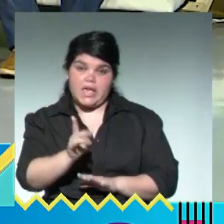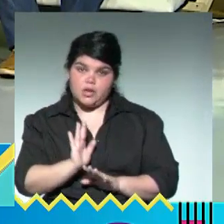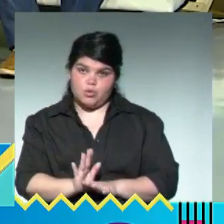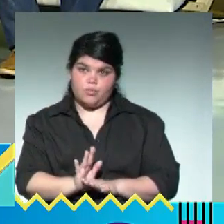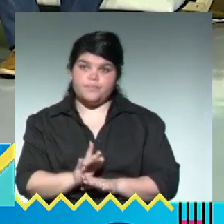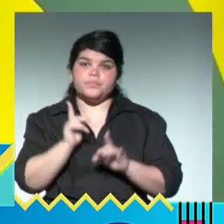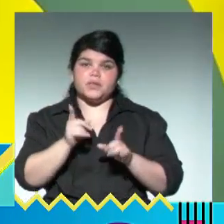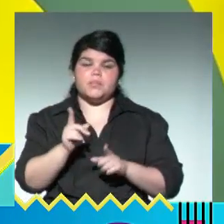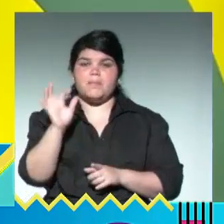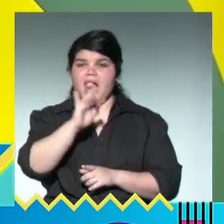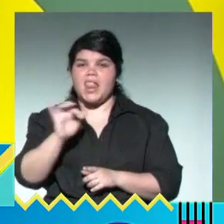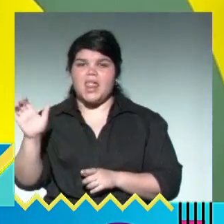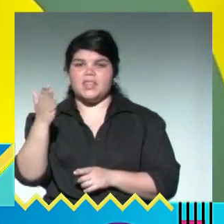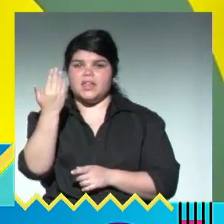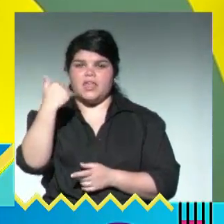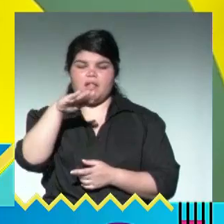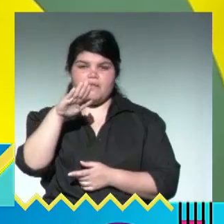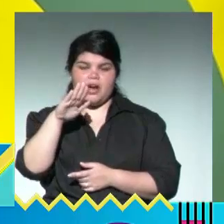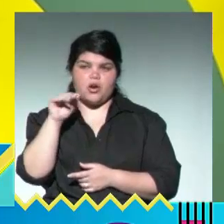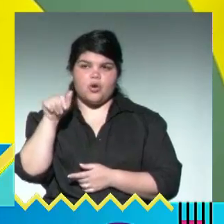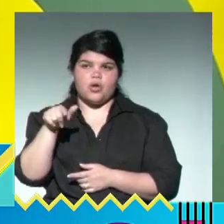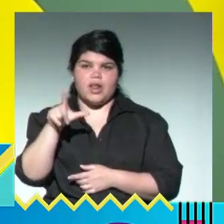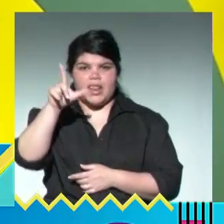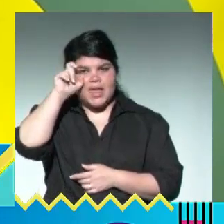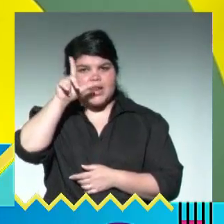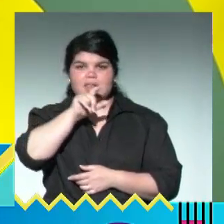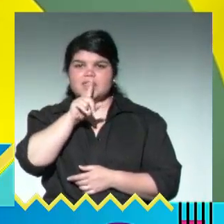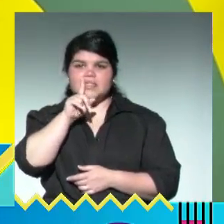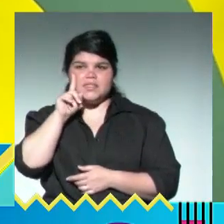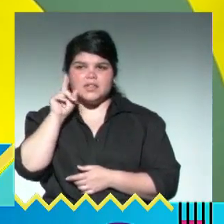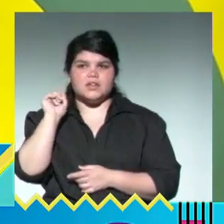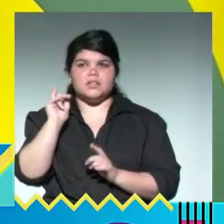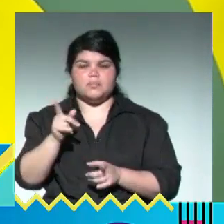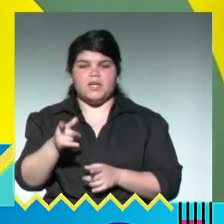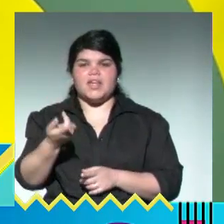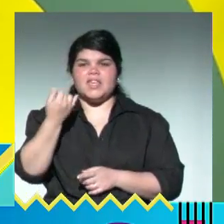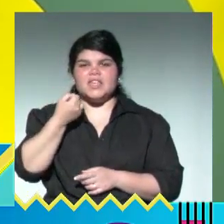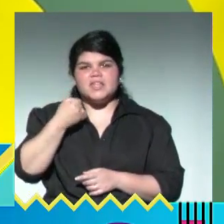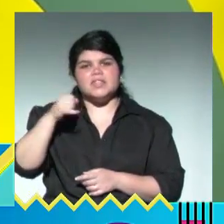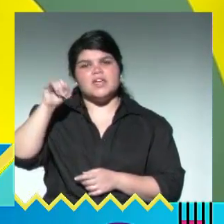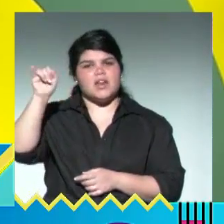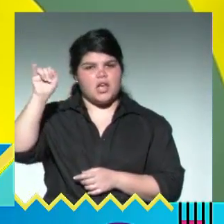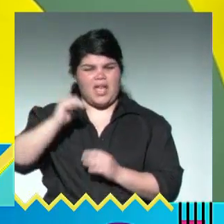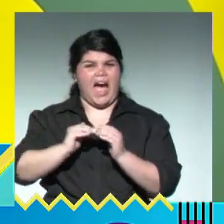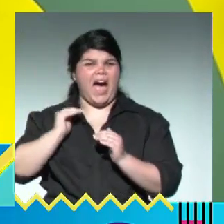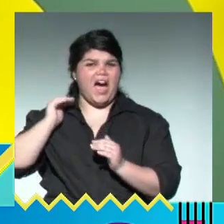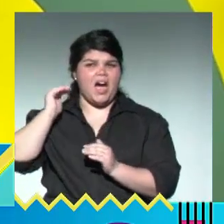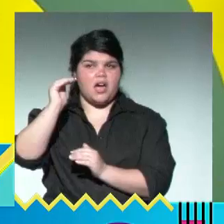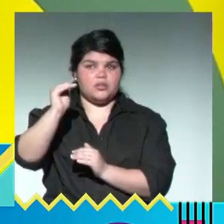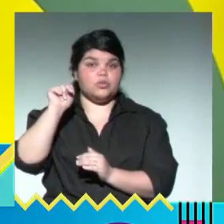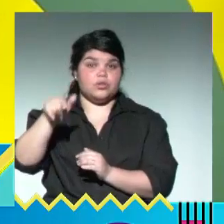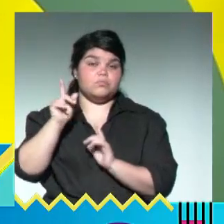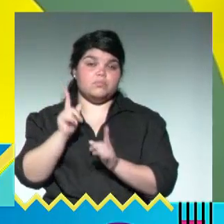famosas LELIQ que hay ahora, estos bonos, con unas tasas exorbitantes de interés impuestas por el Fondo Monetario Internacional de esta política